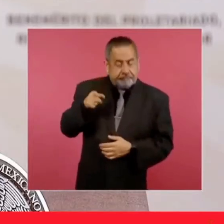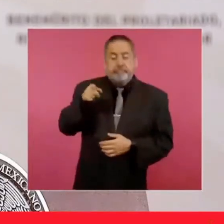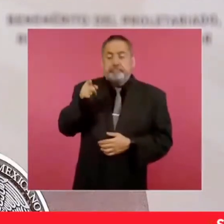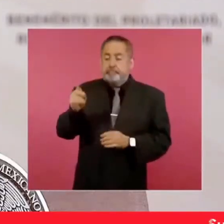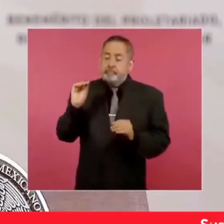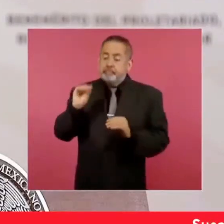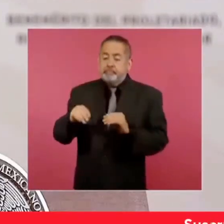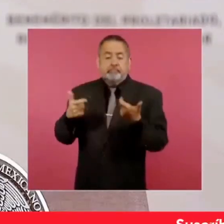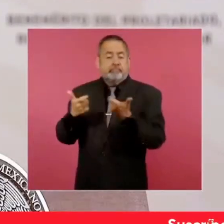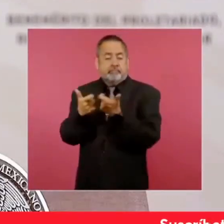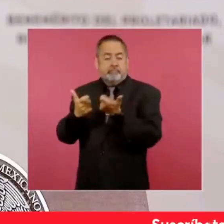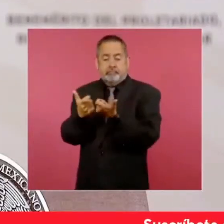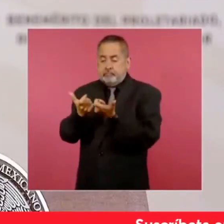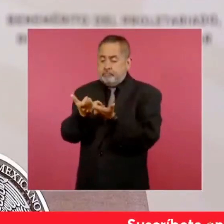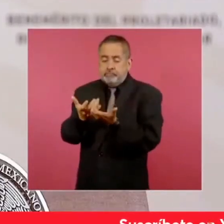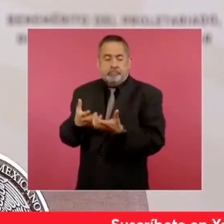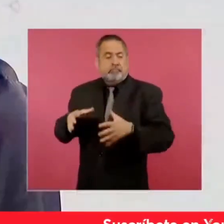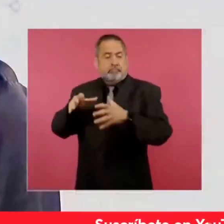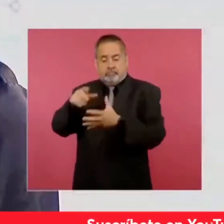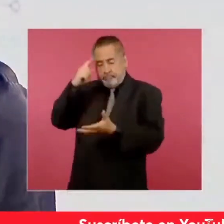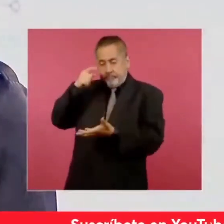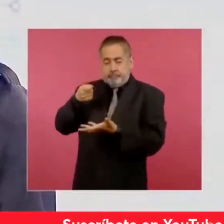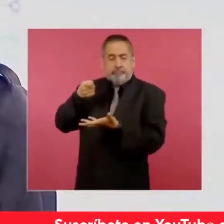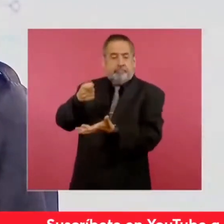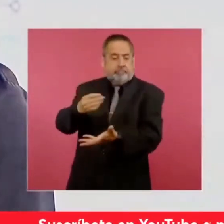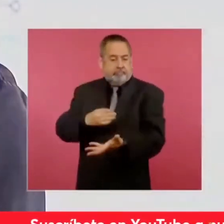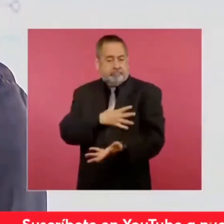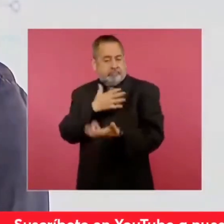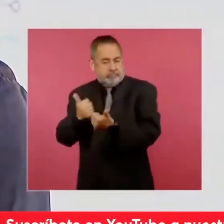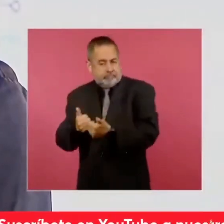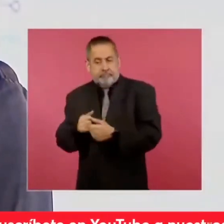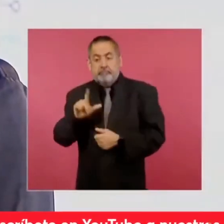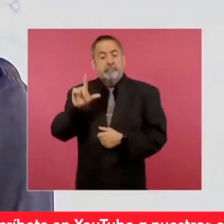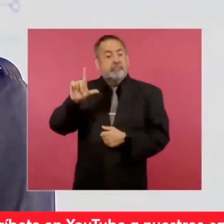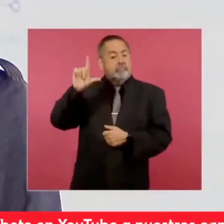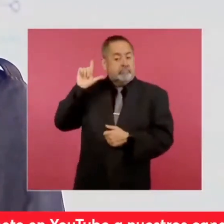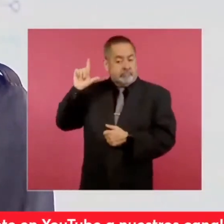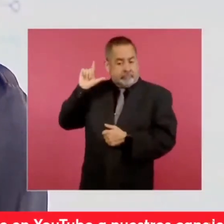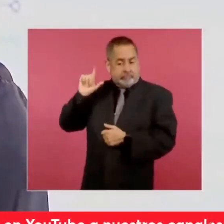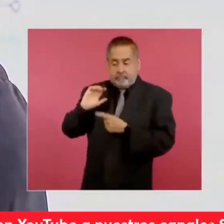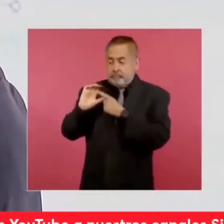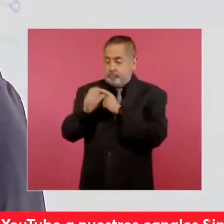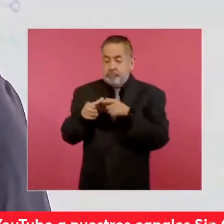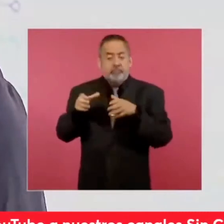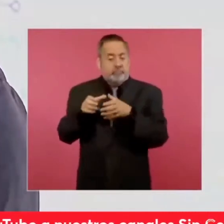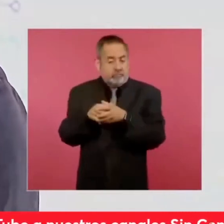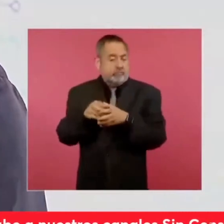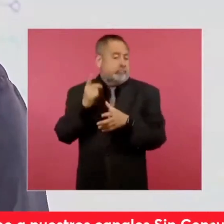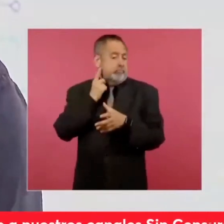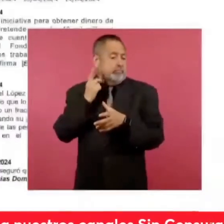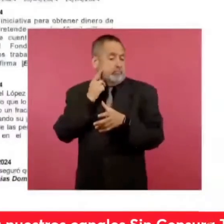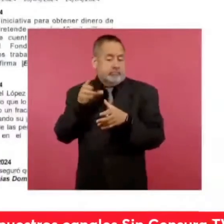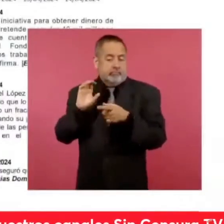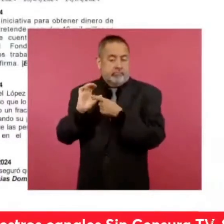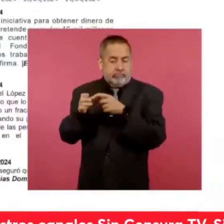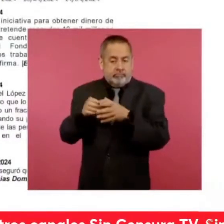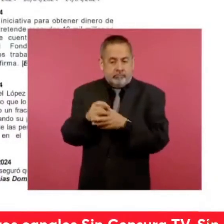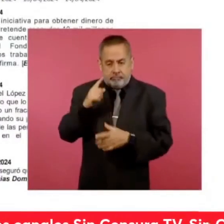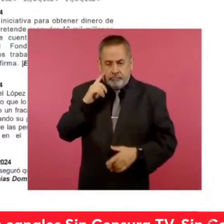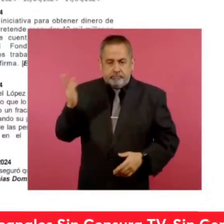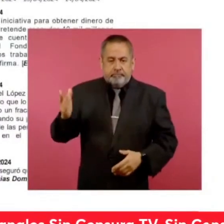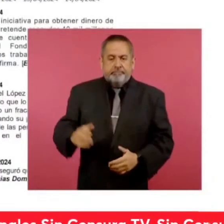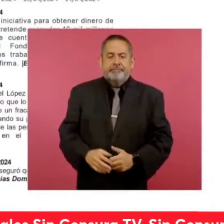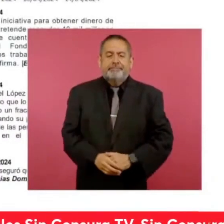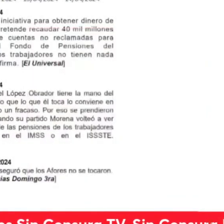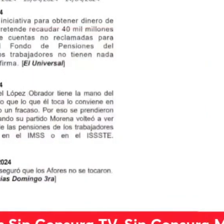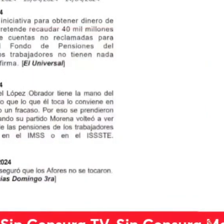de Pensiones para el Bienestar. Este lunes pasado se aprobó en la Comisión de Seguridad Social de la Cámara de Diputados con 19 votos